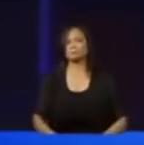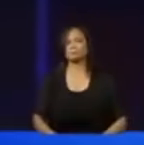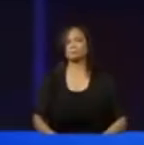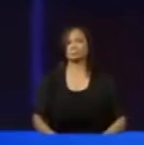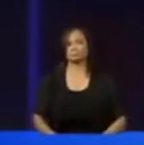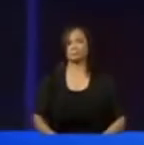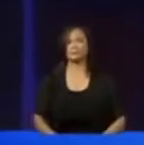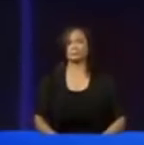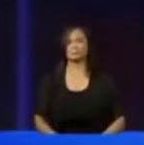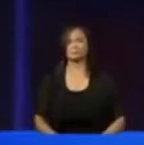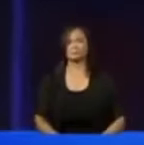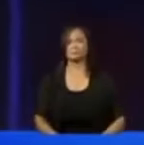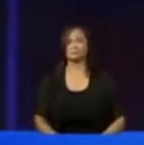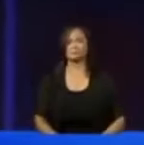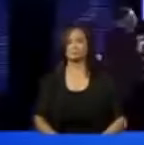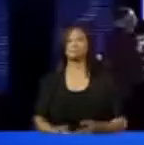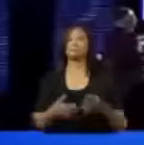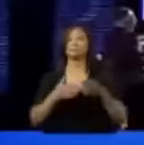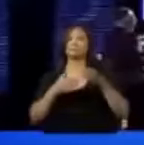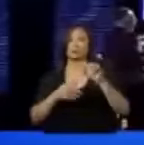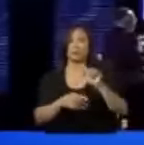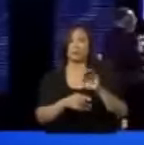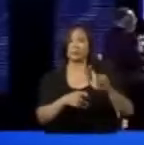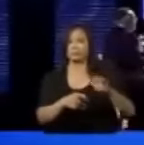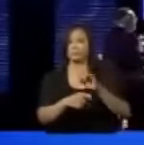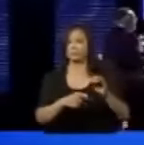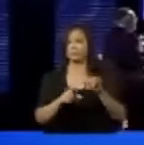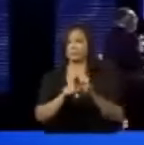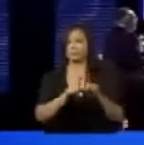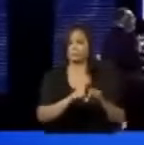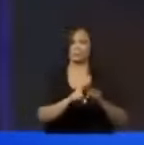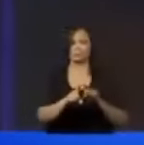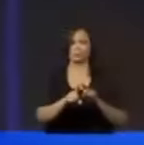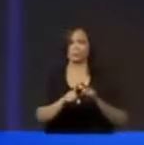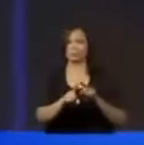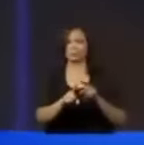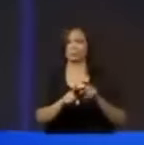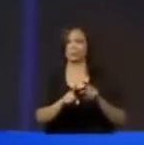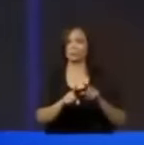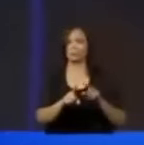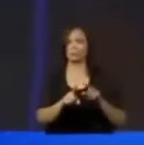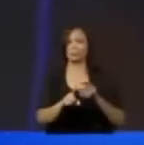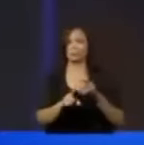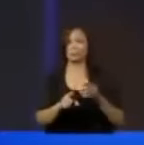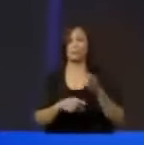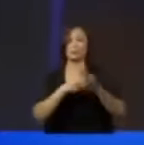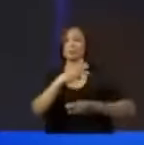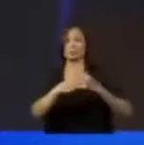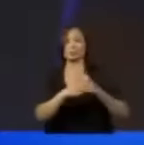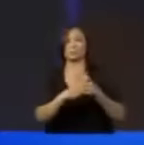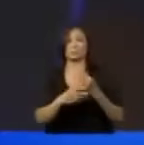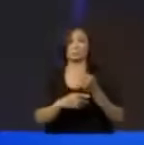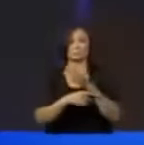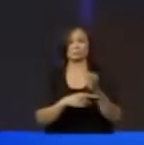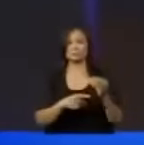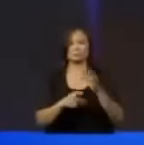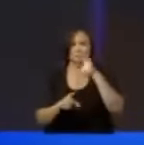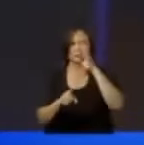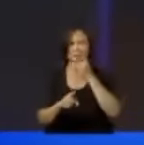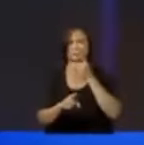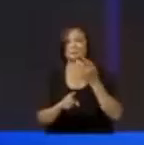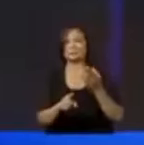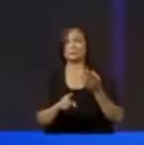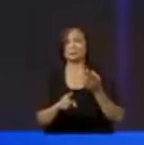sorpresa nos están afectando. Candidato Abel Martínez. Estamos en emergencia climática mundial. La